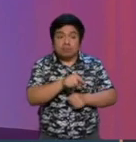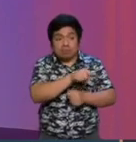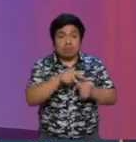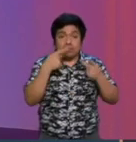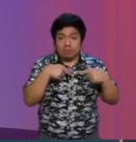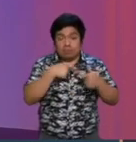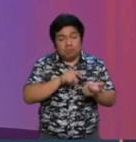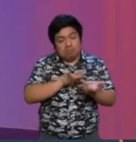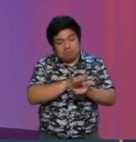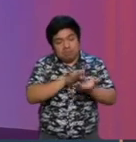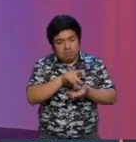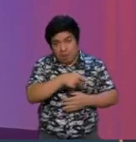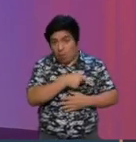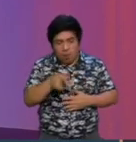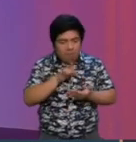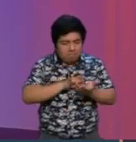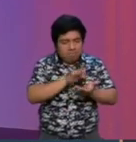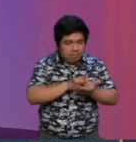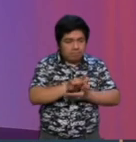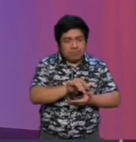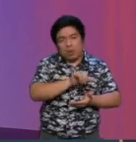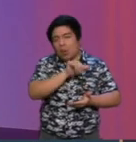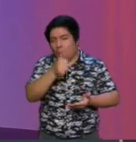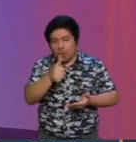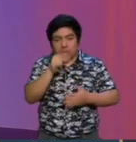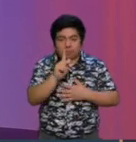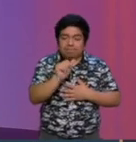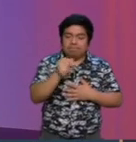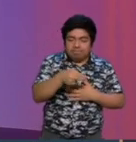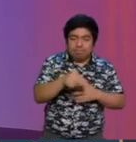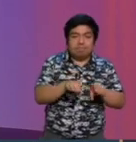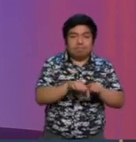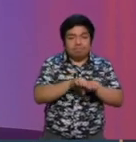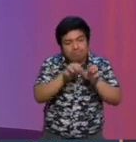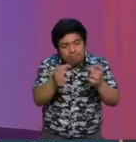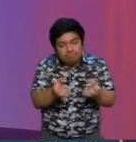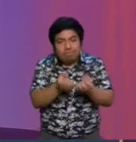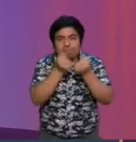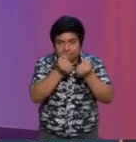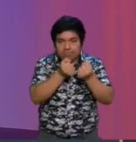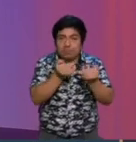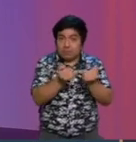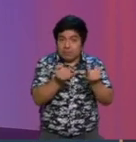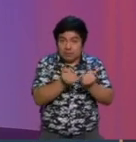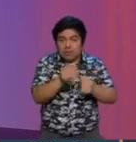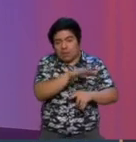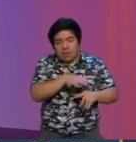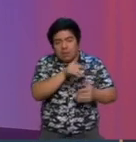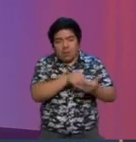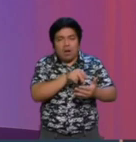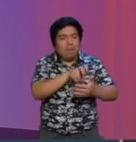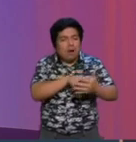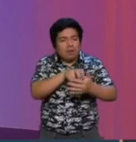a las personas que más lo necesitan. Otro sello distintivo del PAN tiene que ver con la recuperación y con el mantenimiento de los espacios